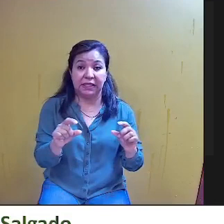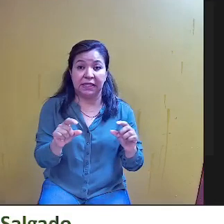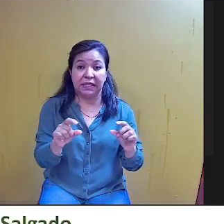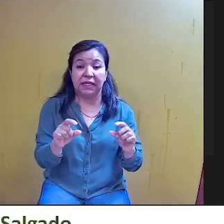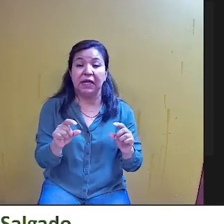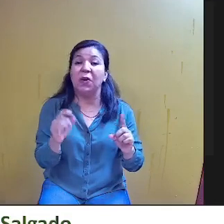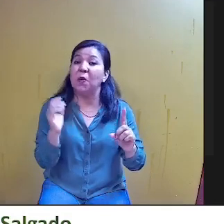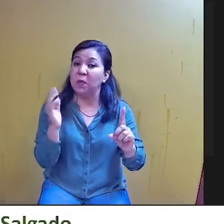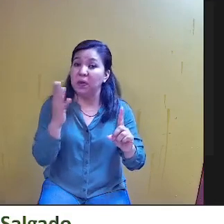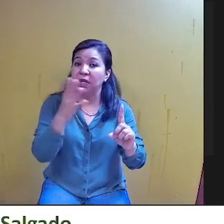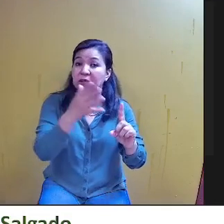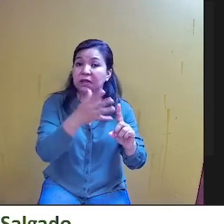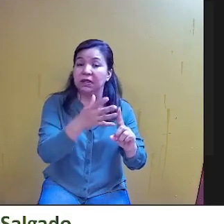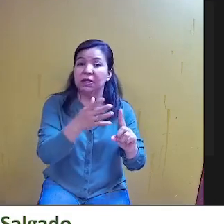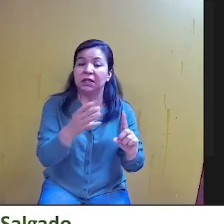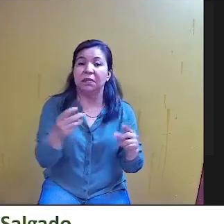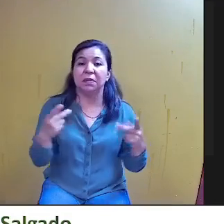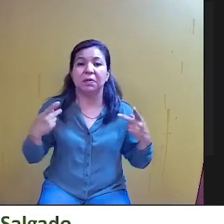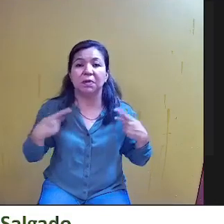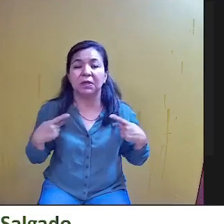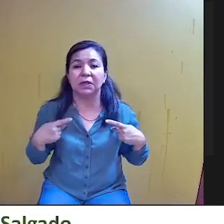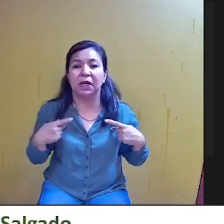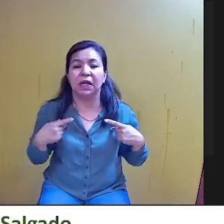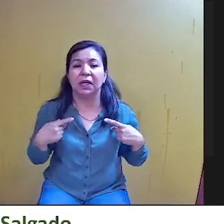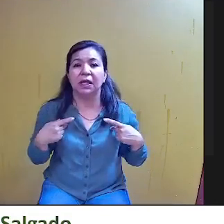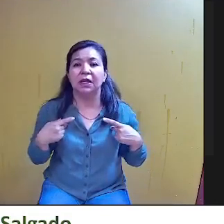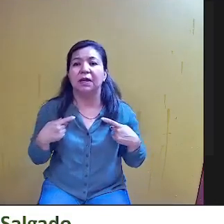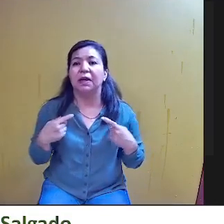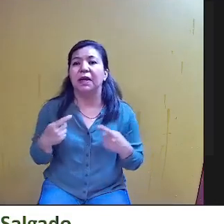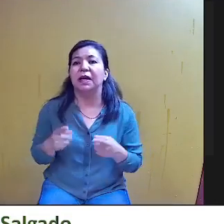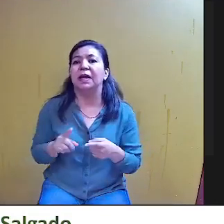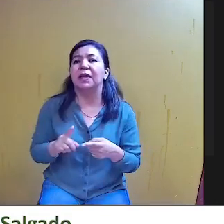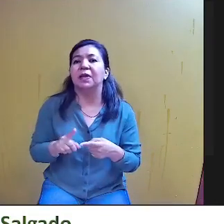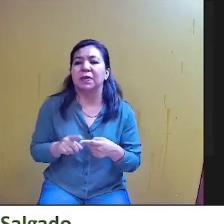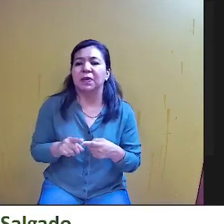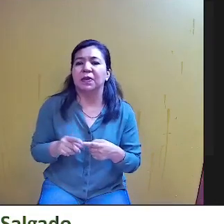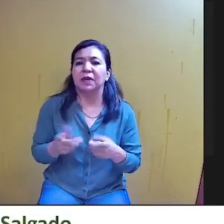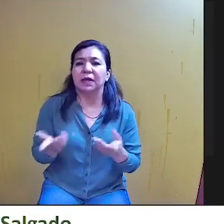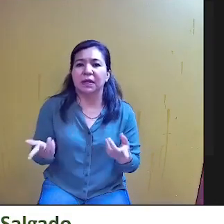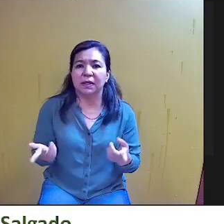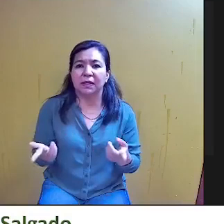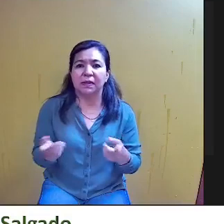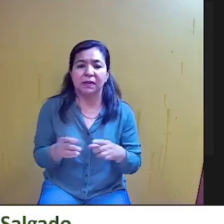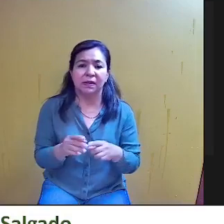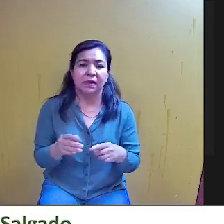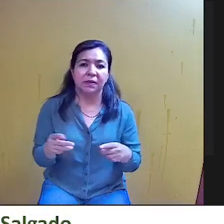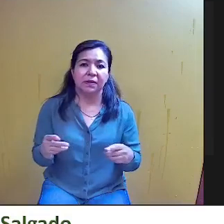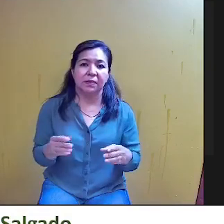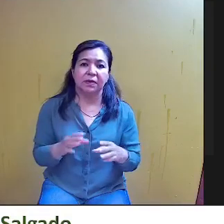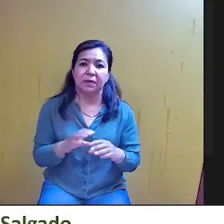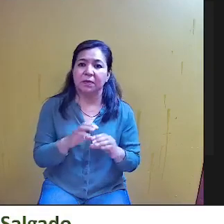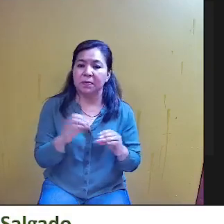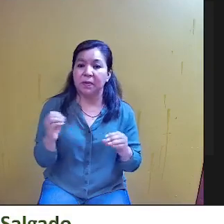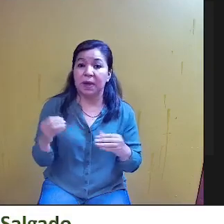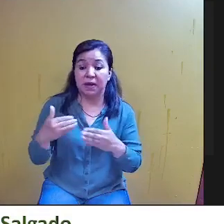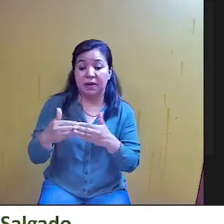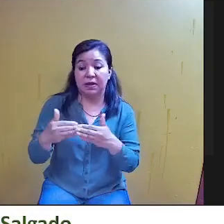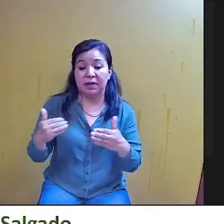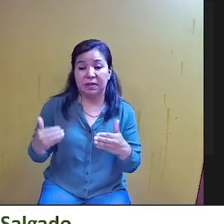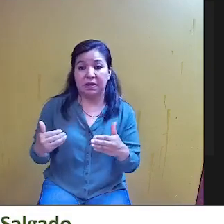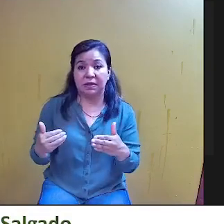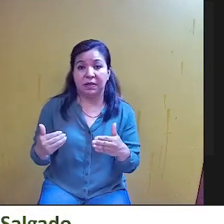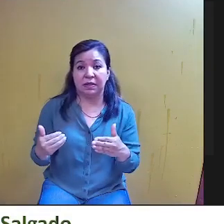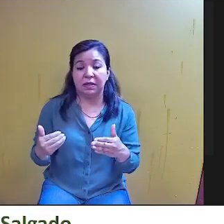centralidad del sujeto y la direccionalidad del discurso respecto de un proceso electoral, se